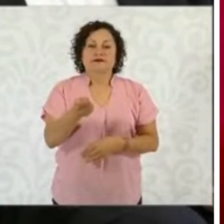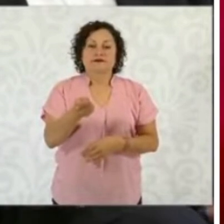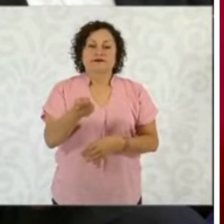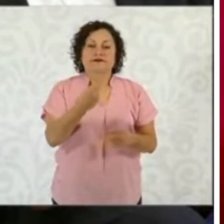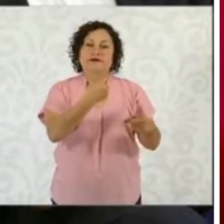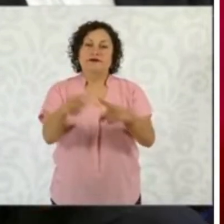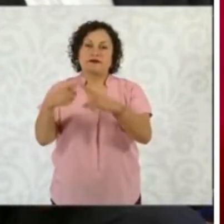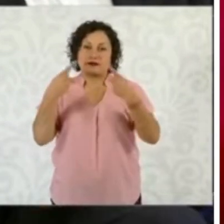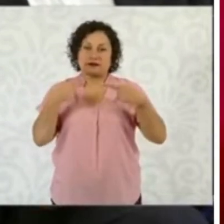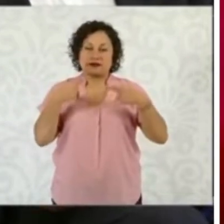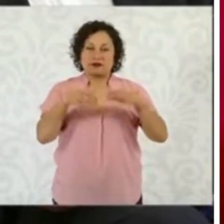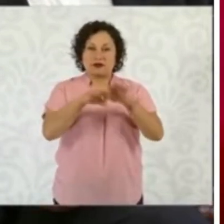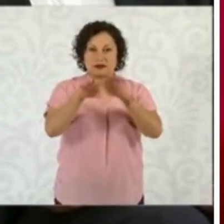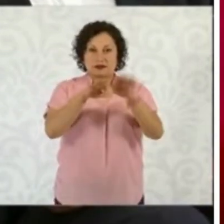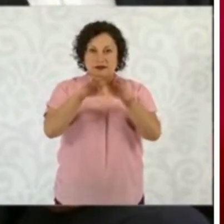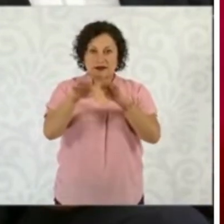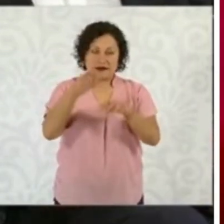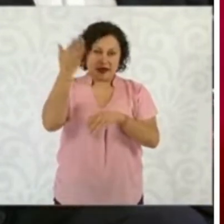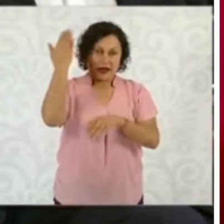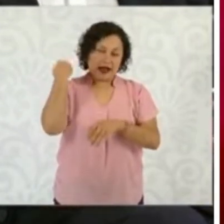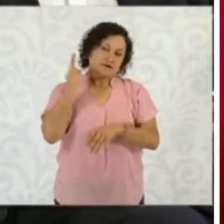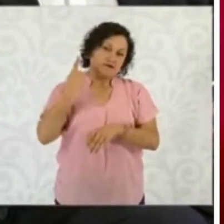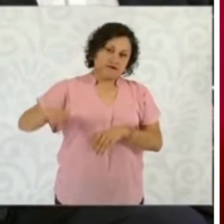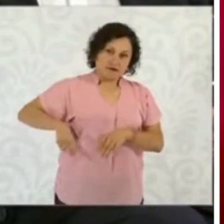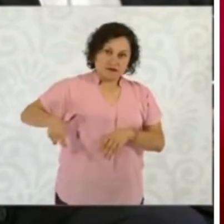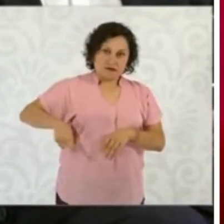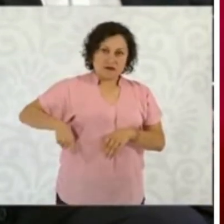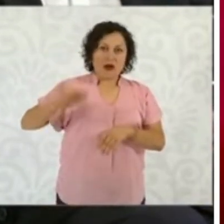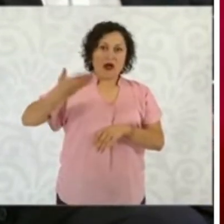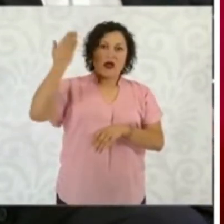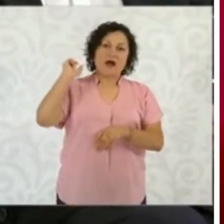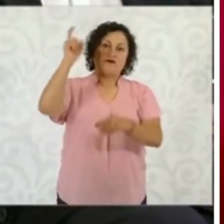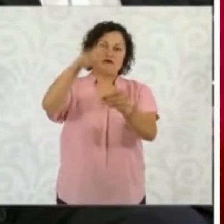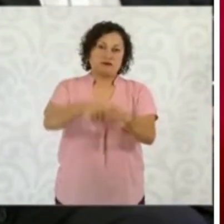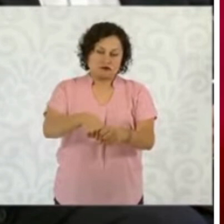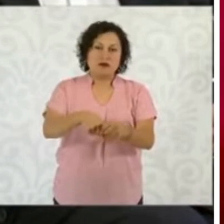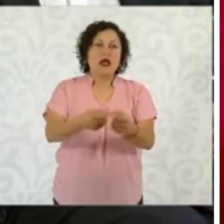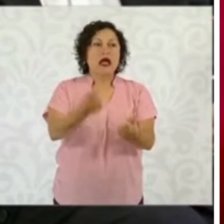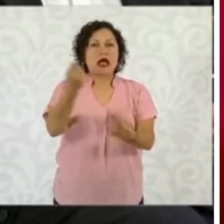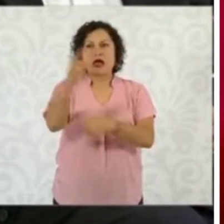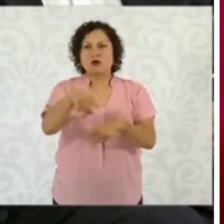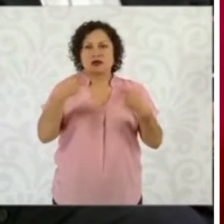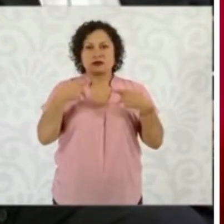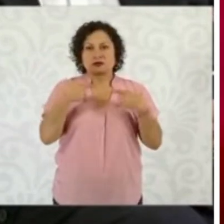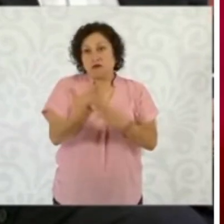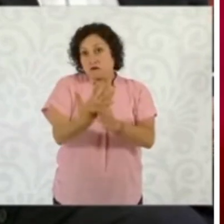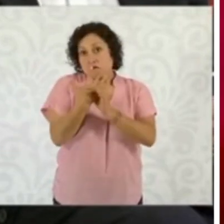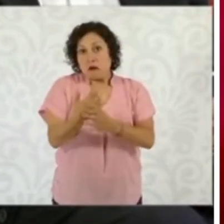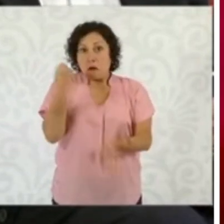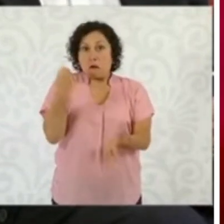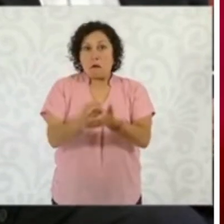a la reforma del 2007, sin información o, bueno, presionados, algunos expresan que así